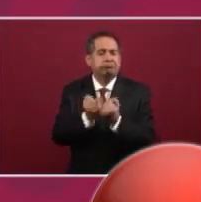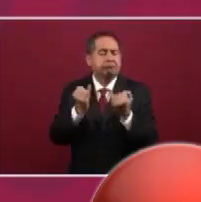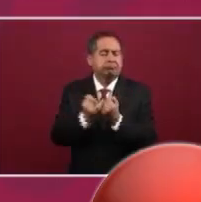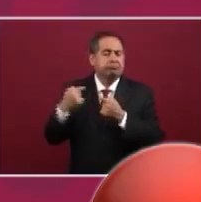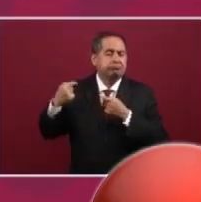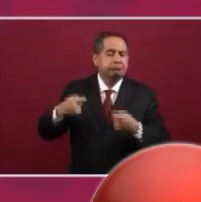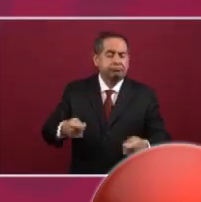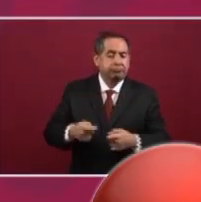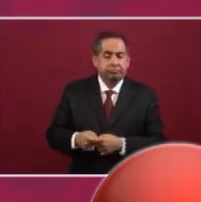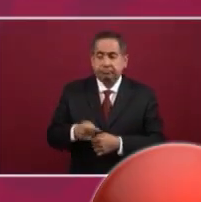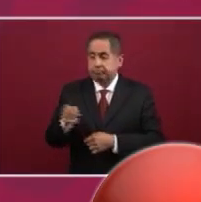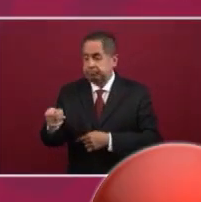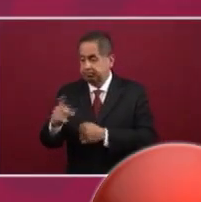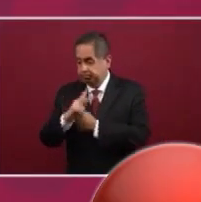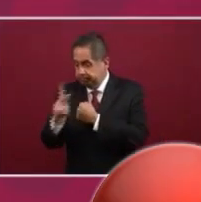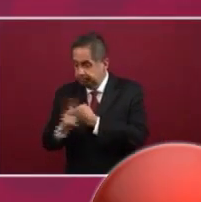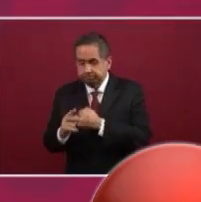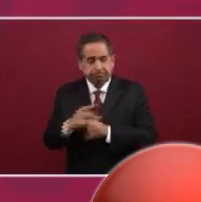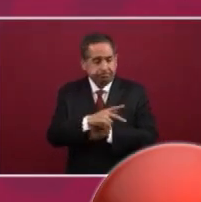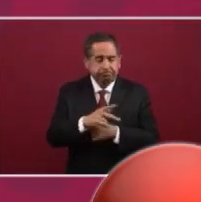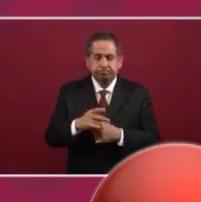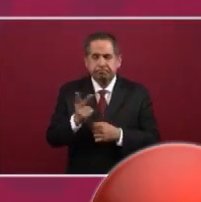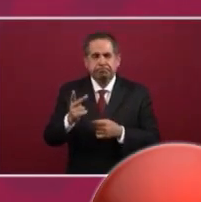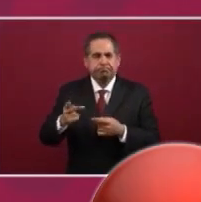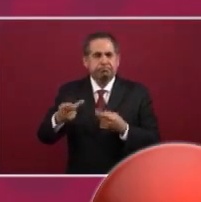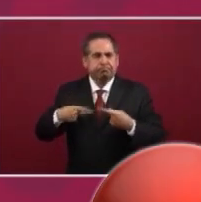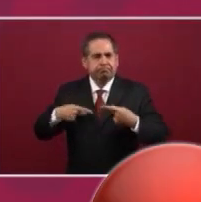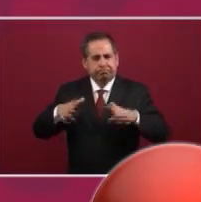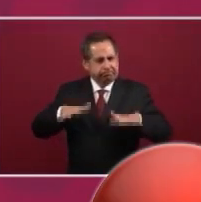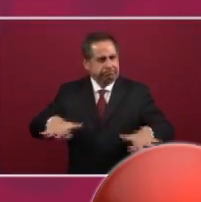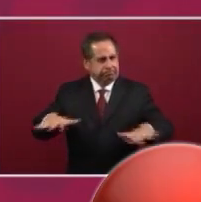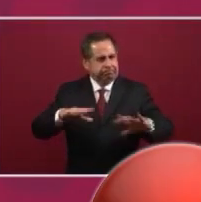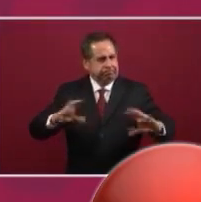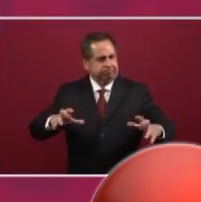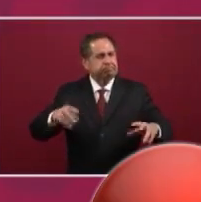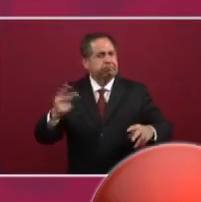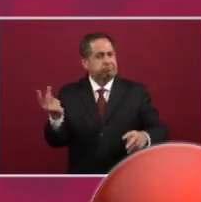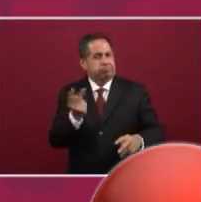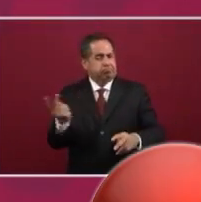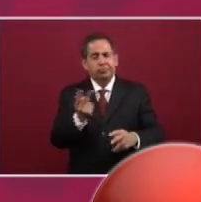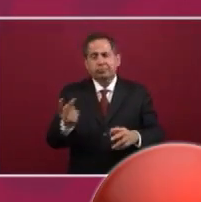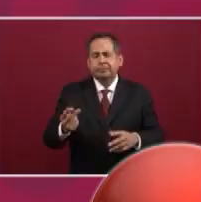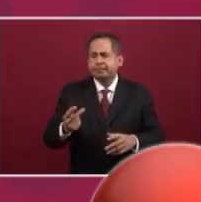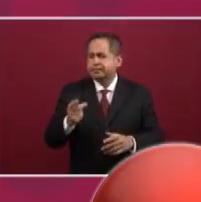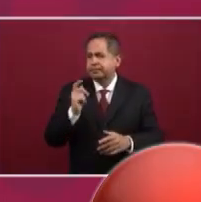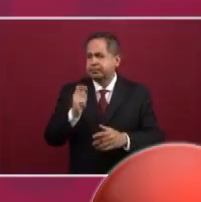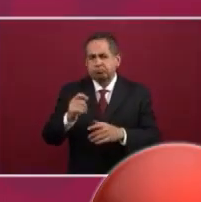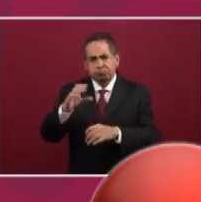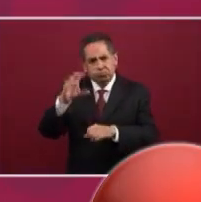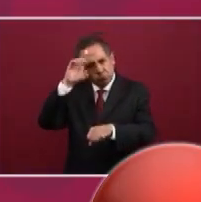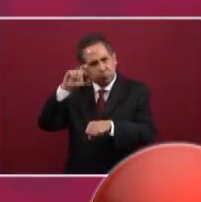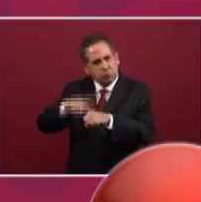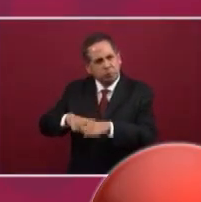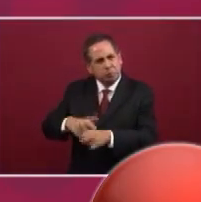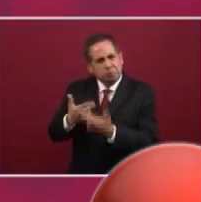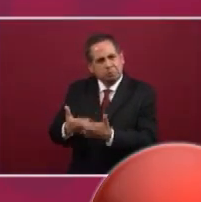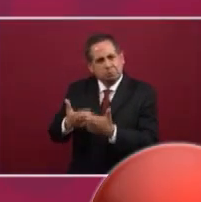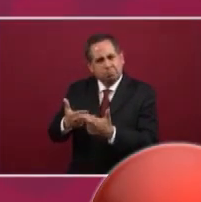dos países, dos pueblos con mucha cultura,